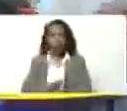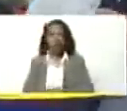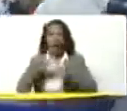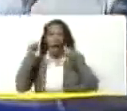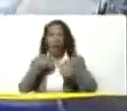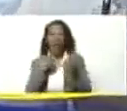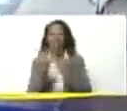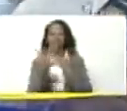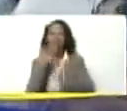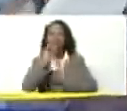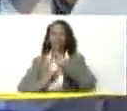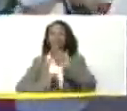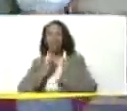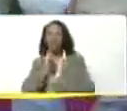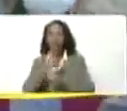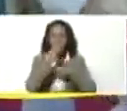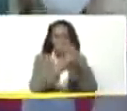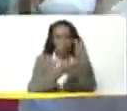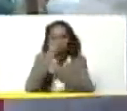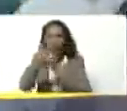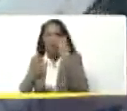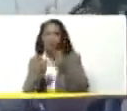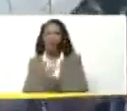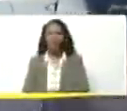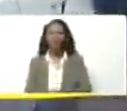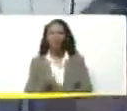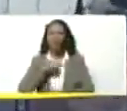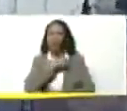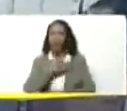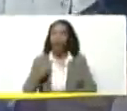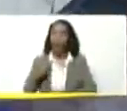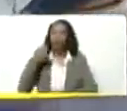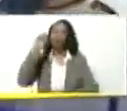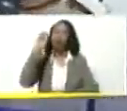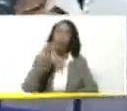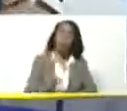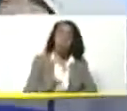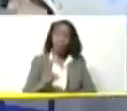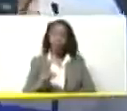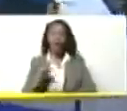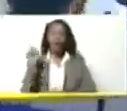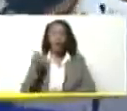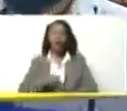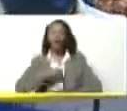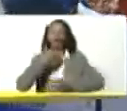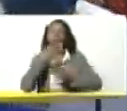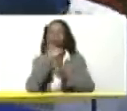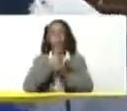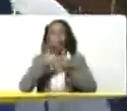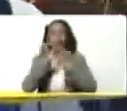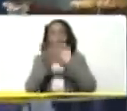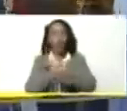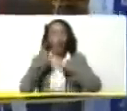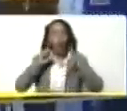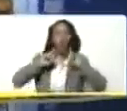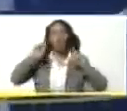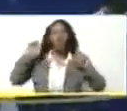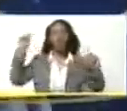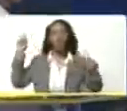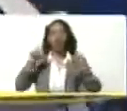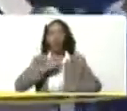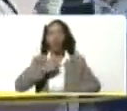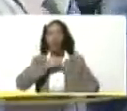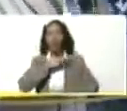presidente, a la Feria Internacional del Turismo. Ali Padrón. Hemos querido también, parte de nuestras expresiones culturales, la música de nuestra